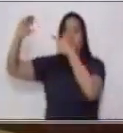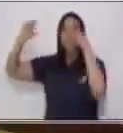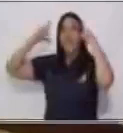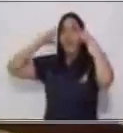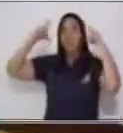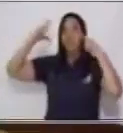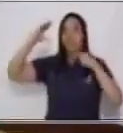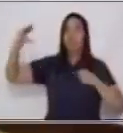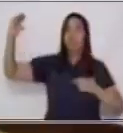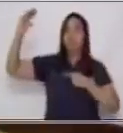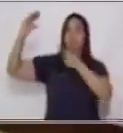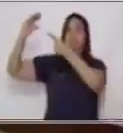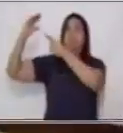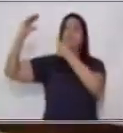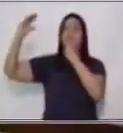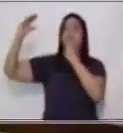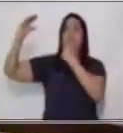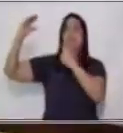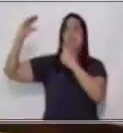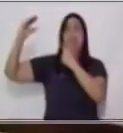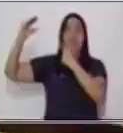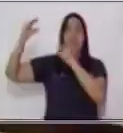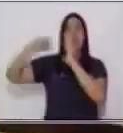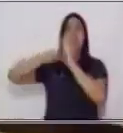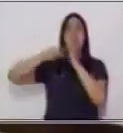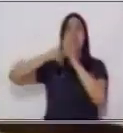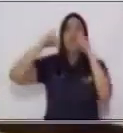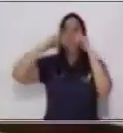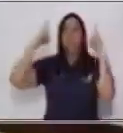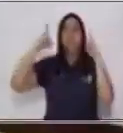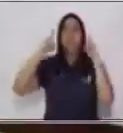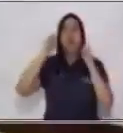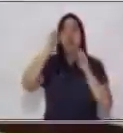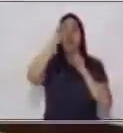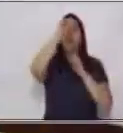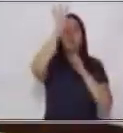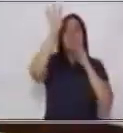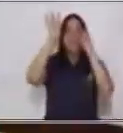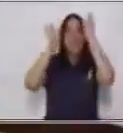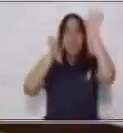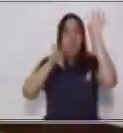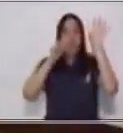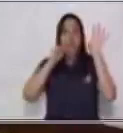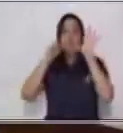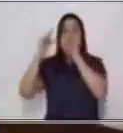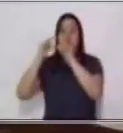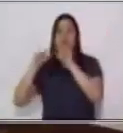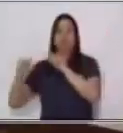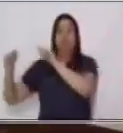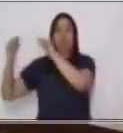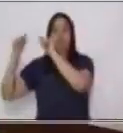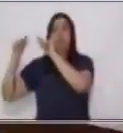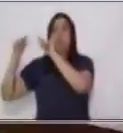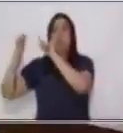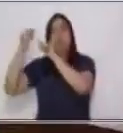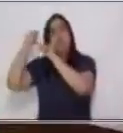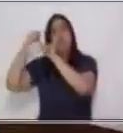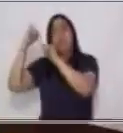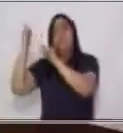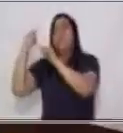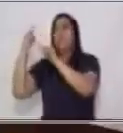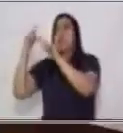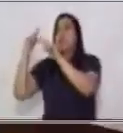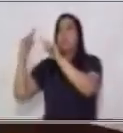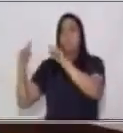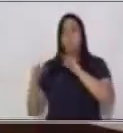Y nos dice que es una estrella. Podríamos decir entonces que ese es el subtema. Y algunas ideas principales, que está